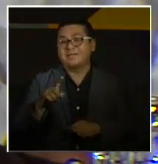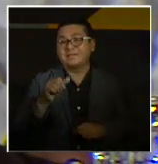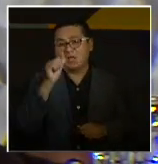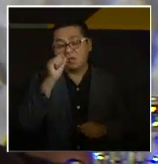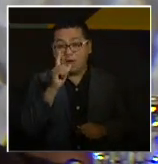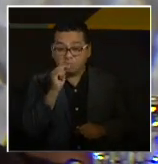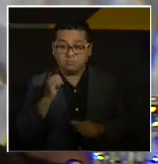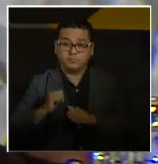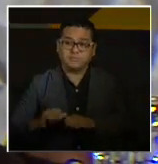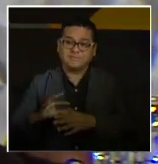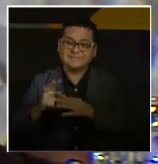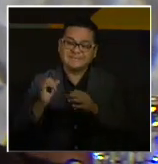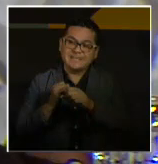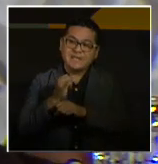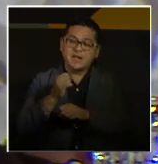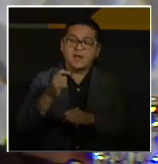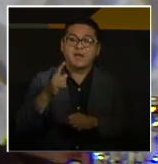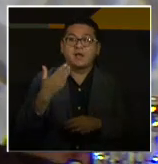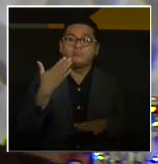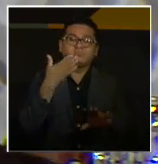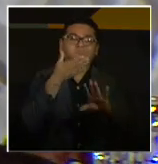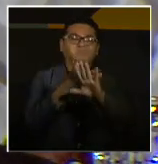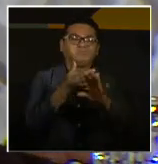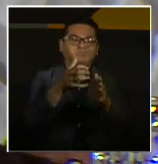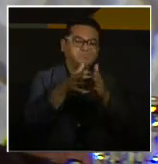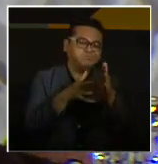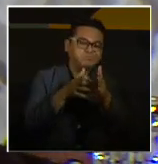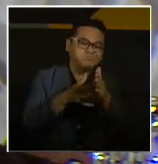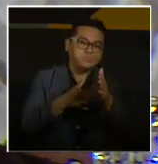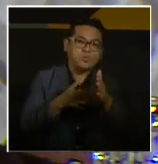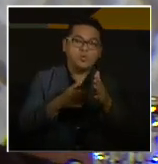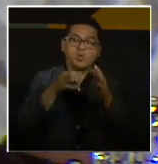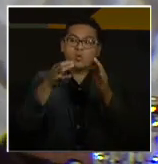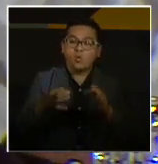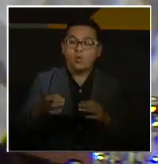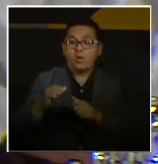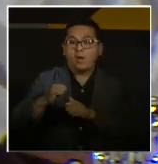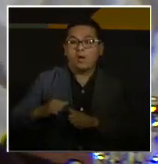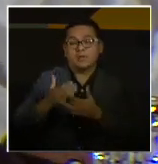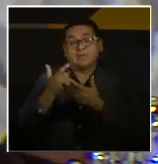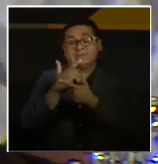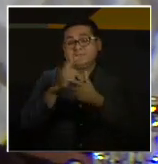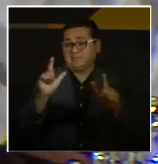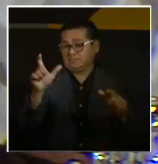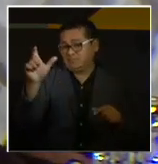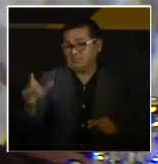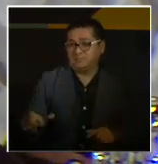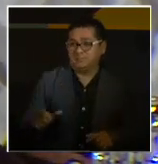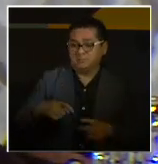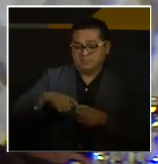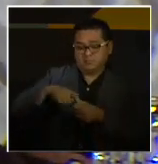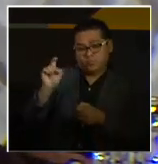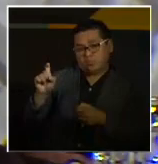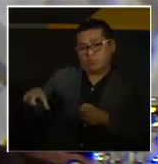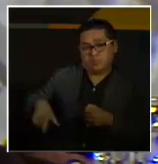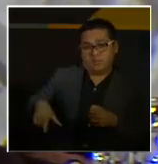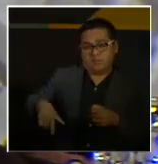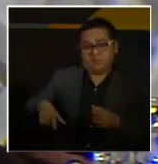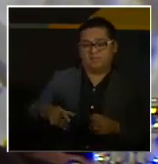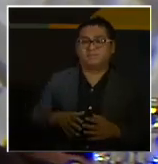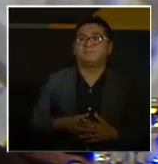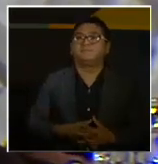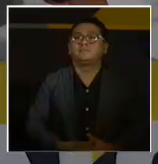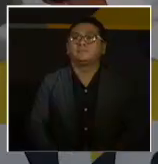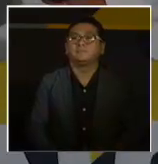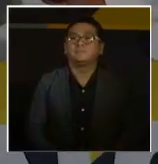vicefiscalía especializada en el combate a la corrupción en una fiscalía autónoma desligada del gobierno del estado?